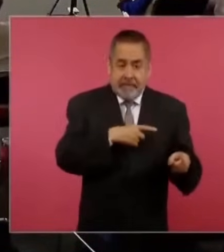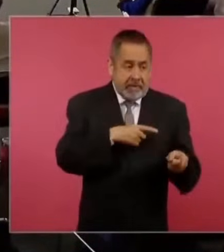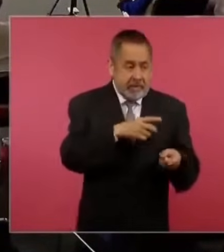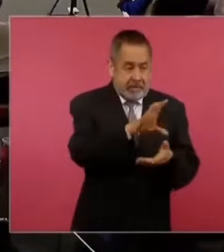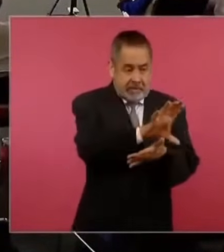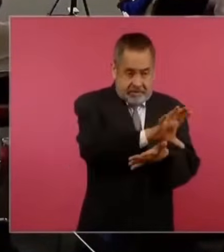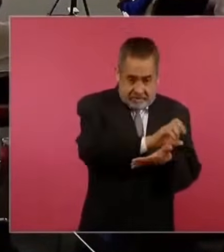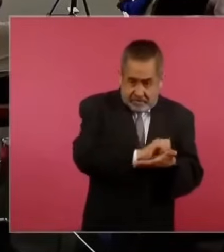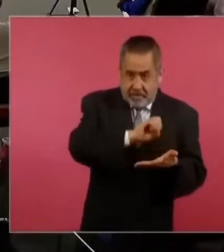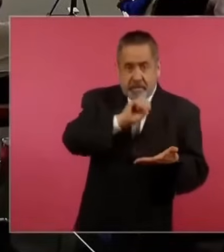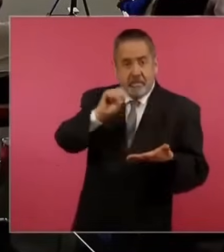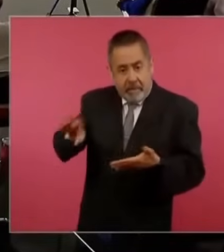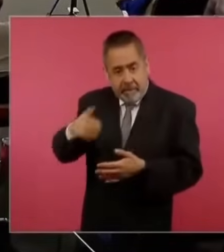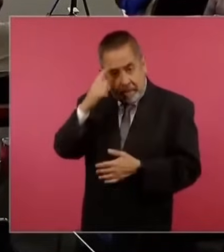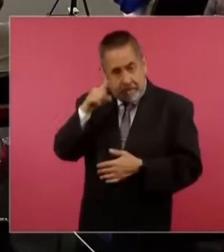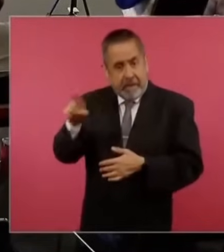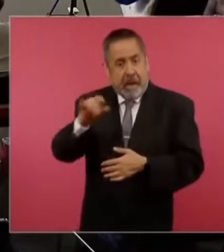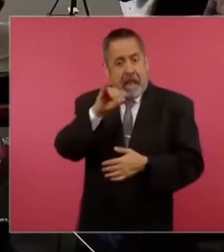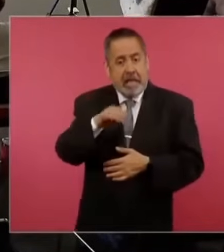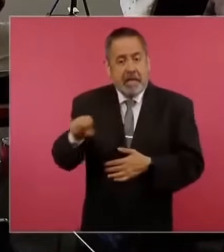transferir al Seguro Social.